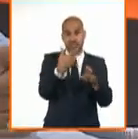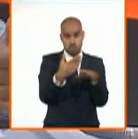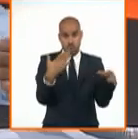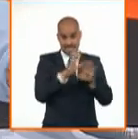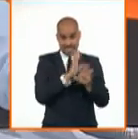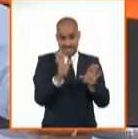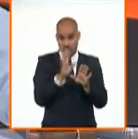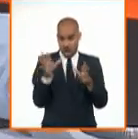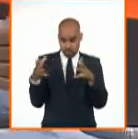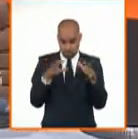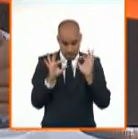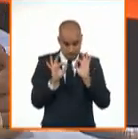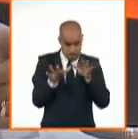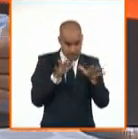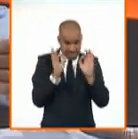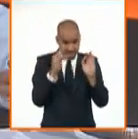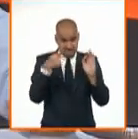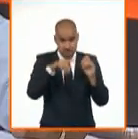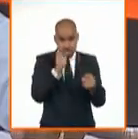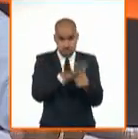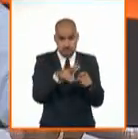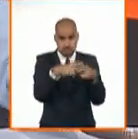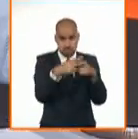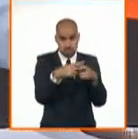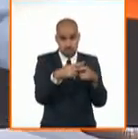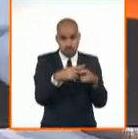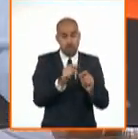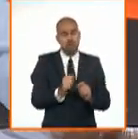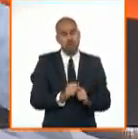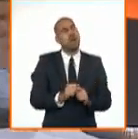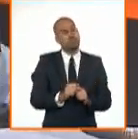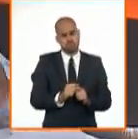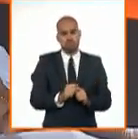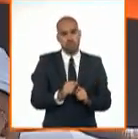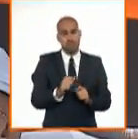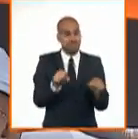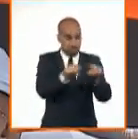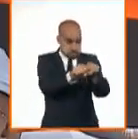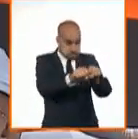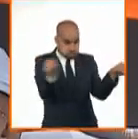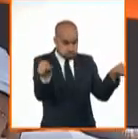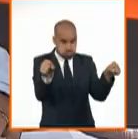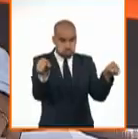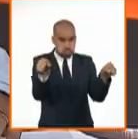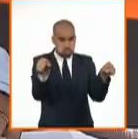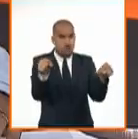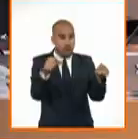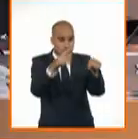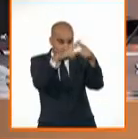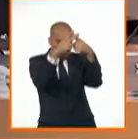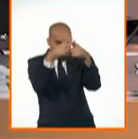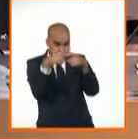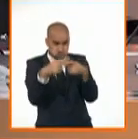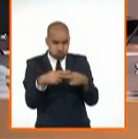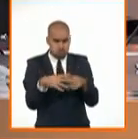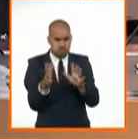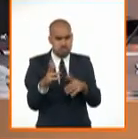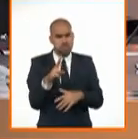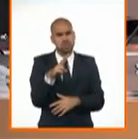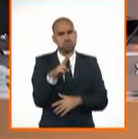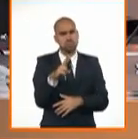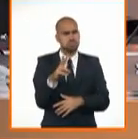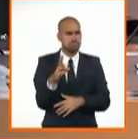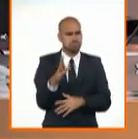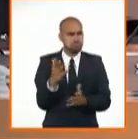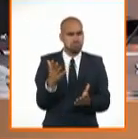mantenimiento puede durar alrededor de entre 200 días y 250 días puede durar más de un año prácticamente